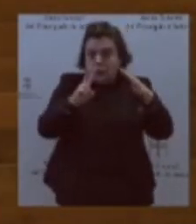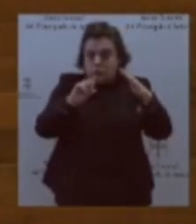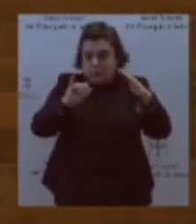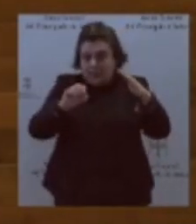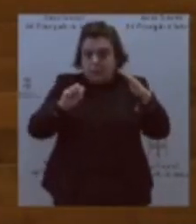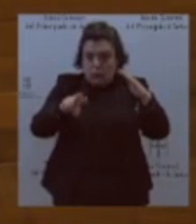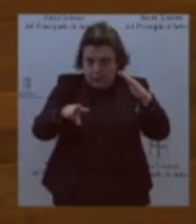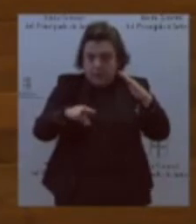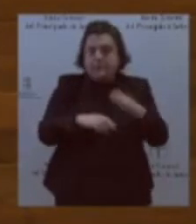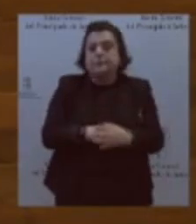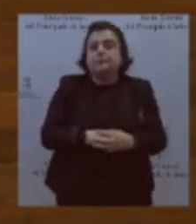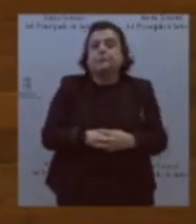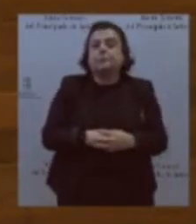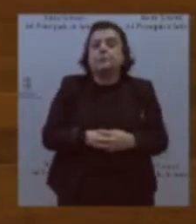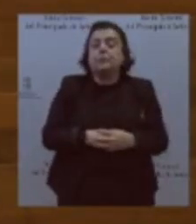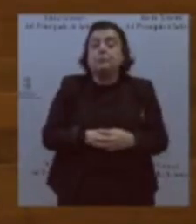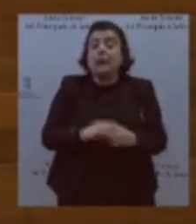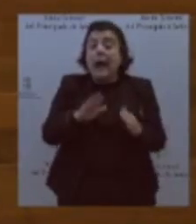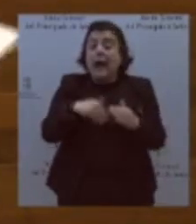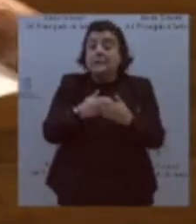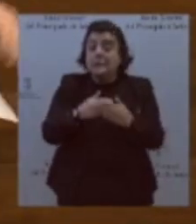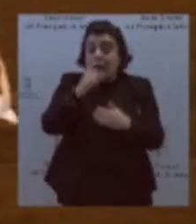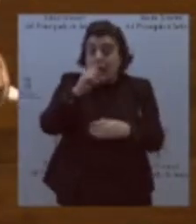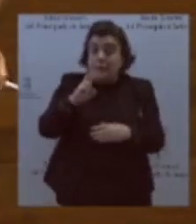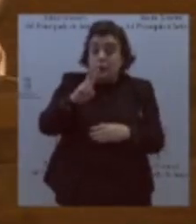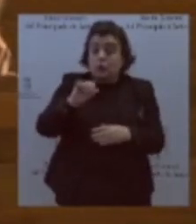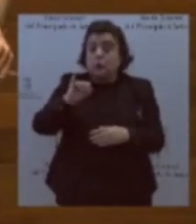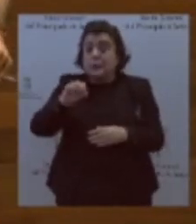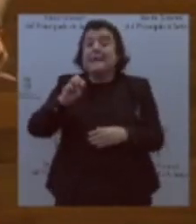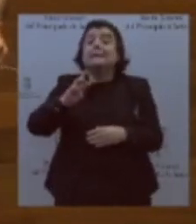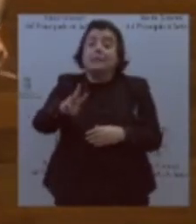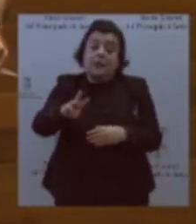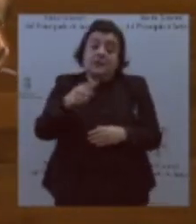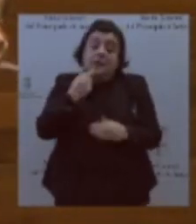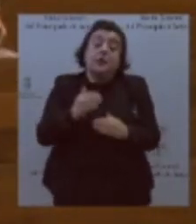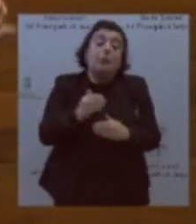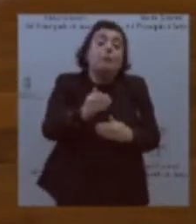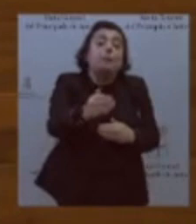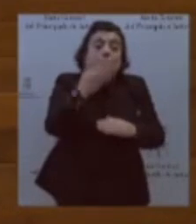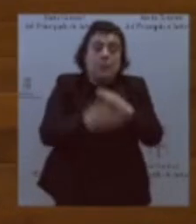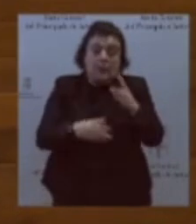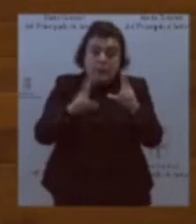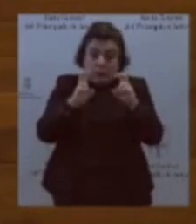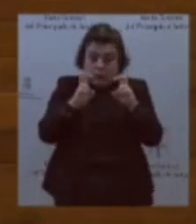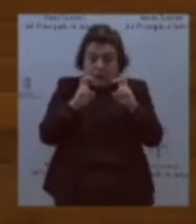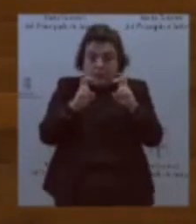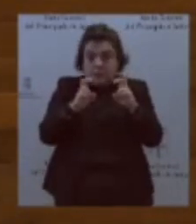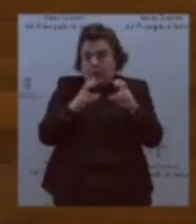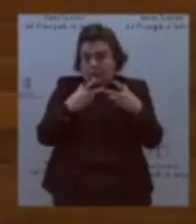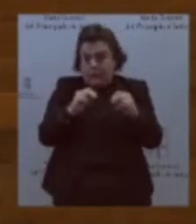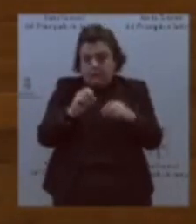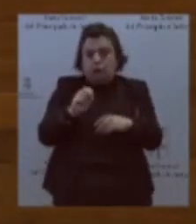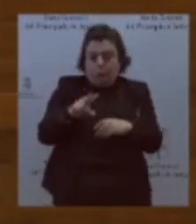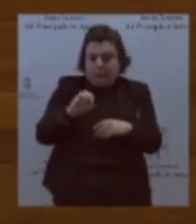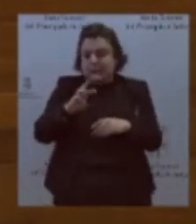hasta que en 2013 ya se pone un nuevo horizonte, ya hemos pasado 2012, hemos pasado 2013, y el 4 de junio ya